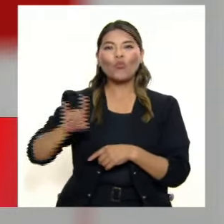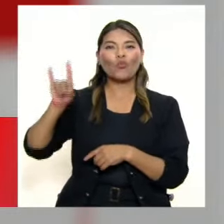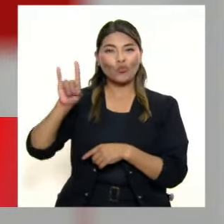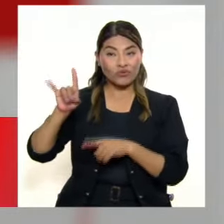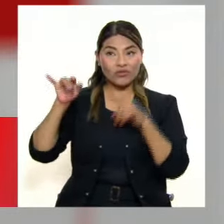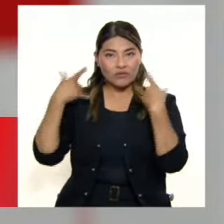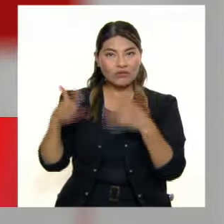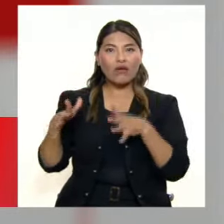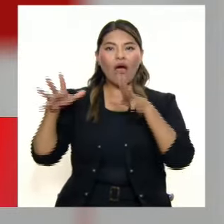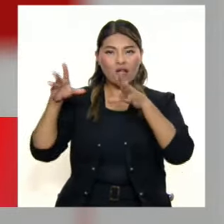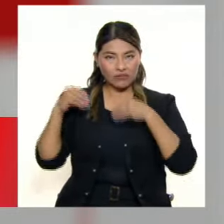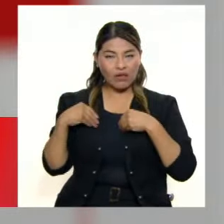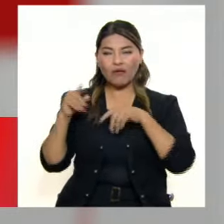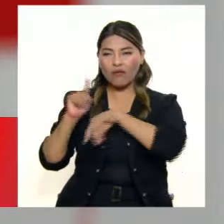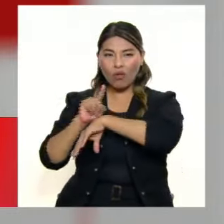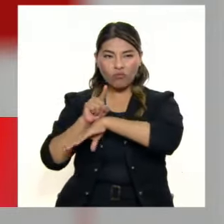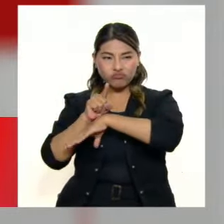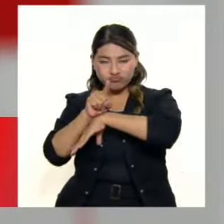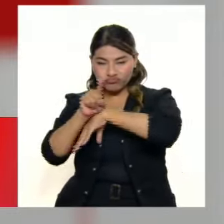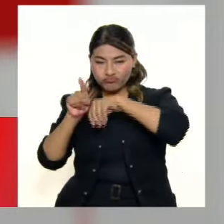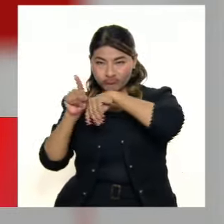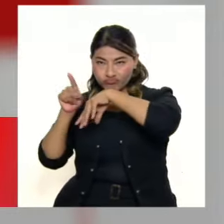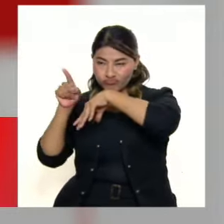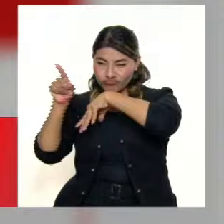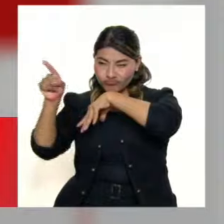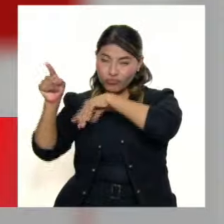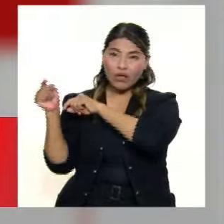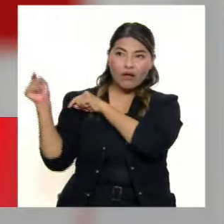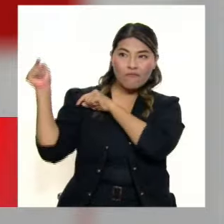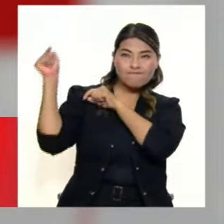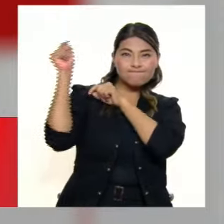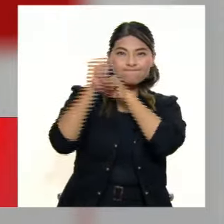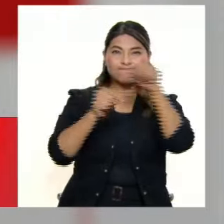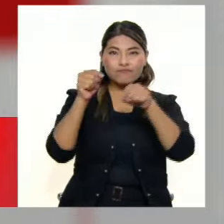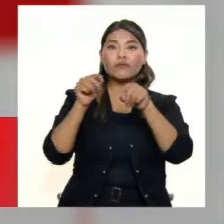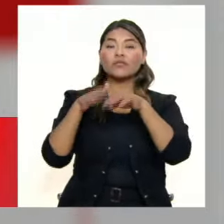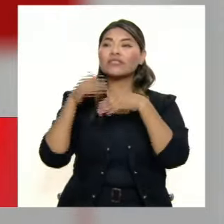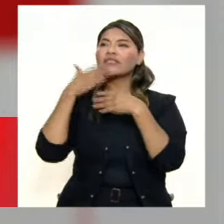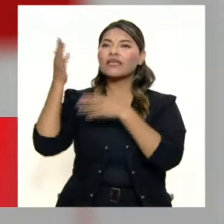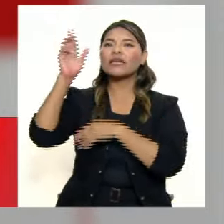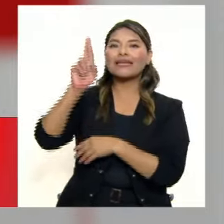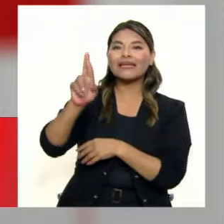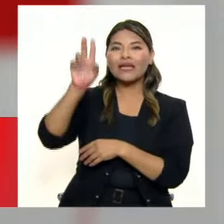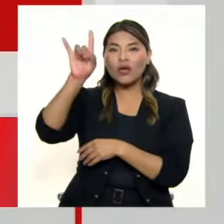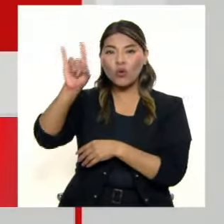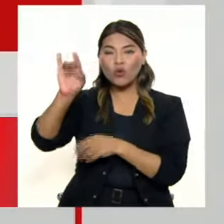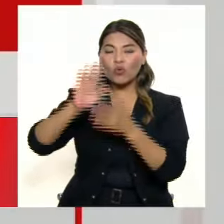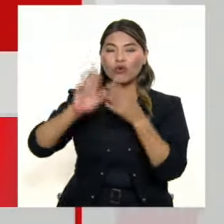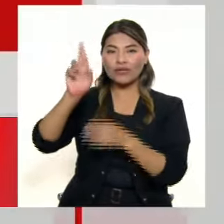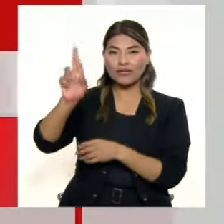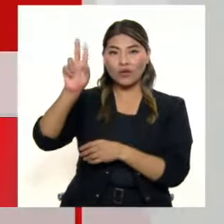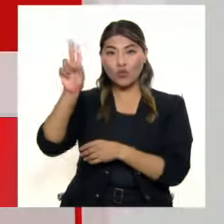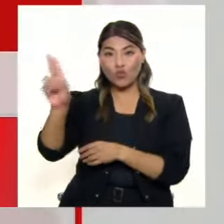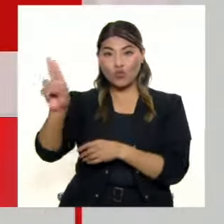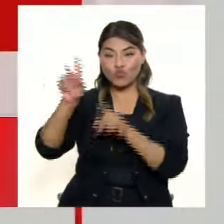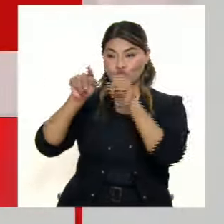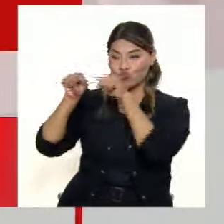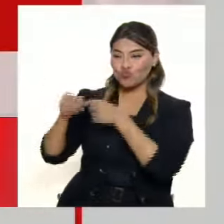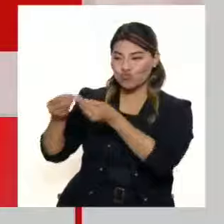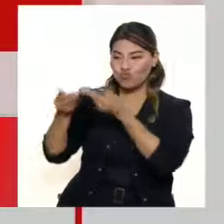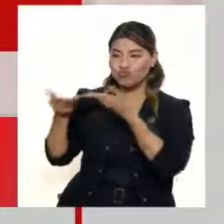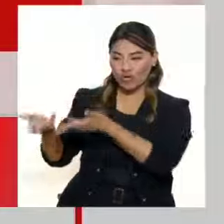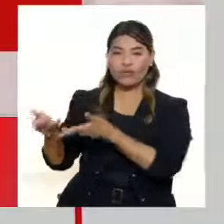alcance Storm Shadow suministrados por el Reino Unido. Así lo confirmaron los medios británicos. Los restos de uno de